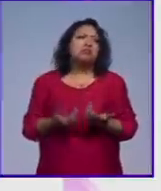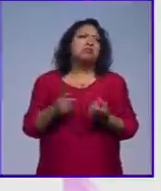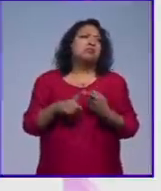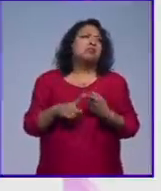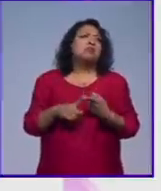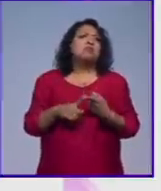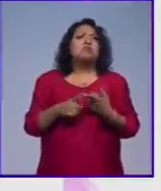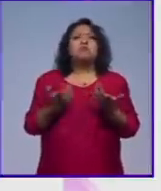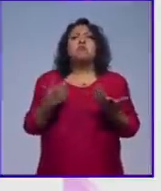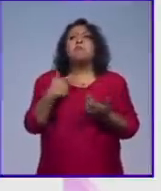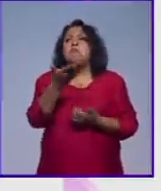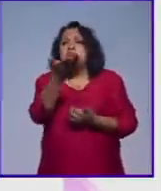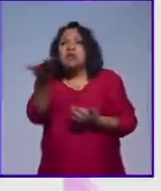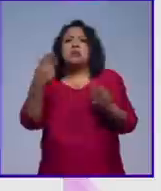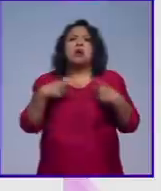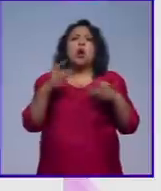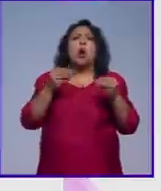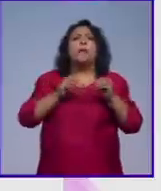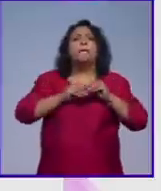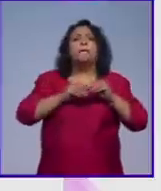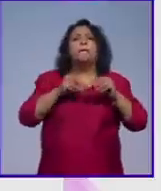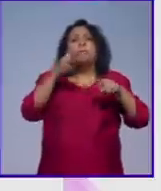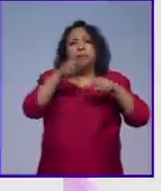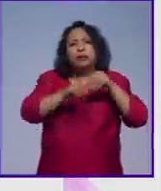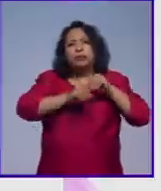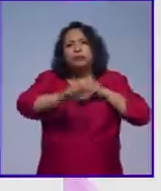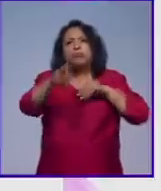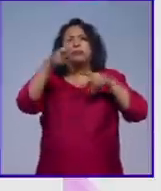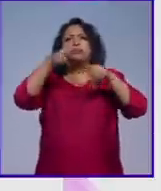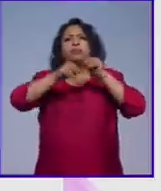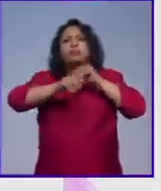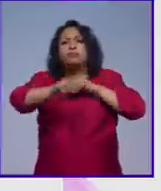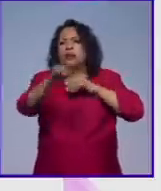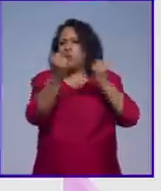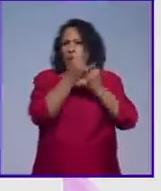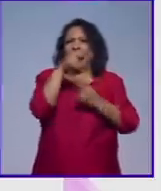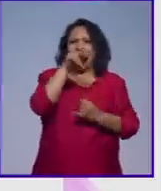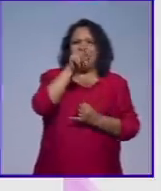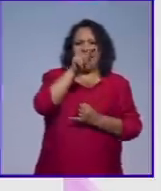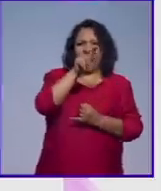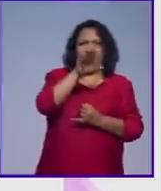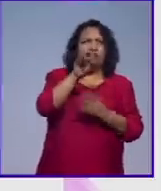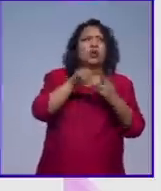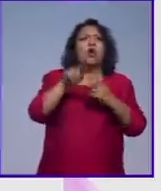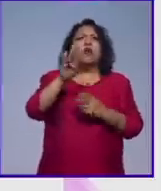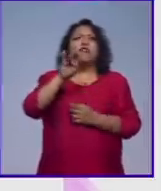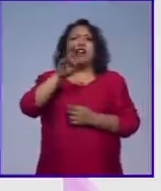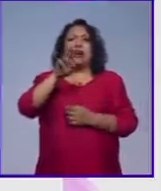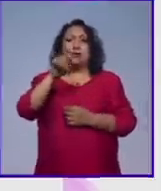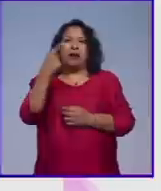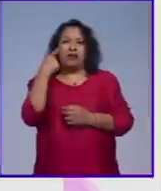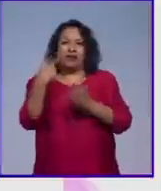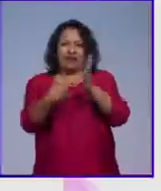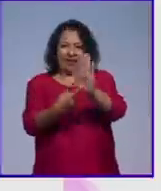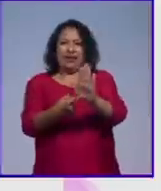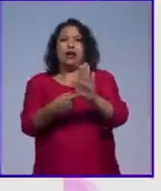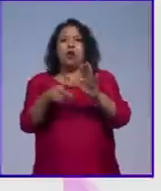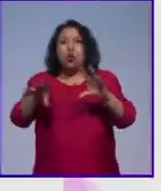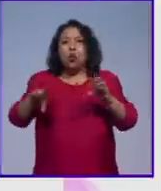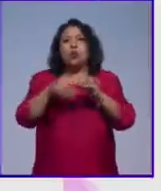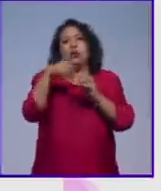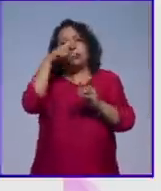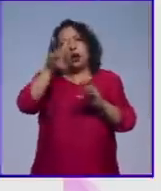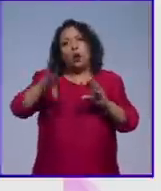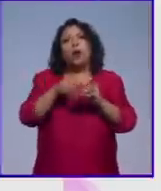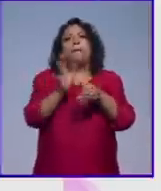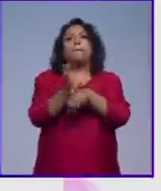demanda, puede ser ir liberando capítulos, como también ya Netflix lo está haciendo. O como en el caso de Berman, que juntaron los capítulos de Fanny y Alexander para proyectarla